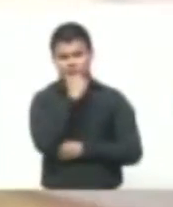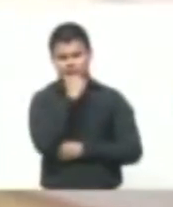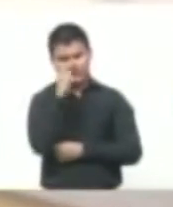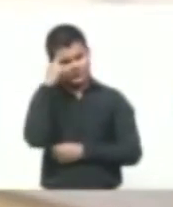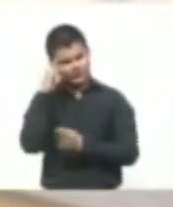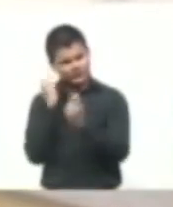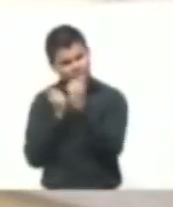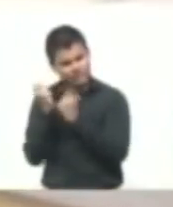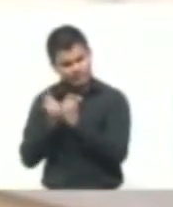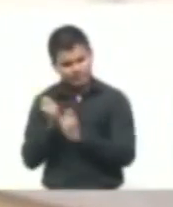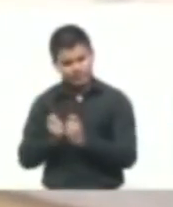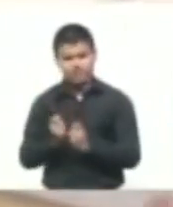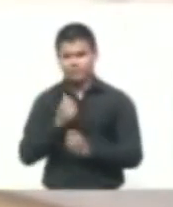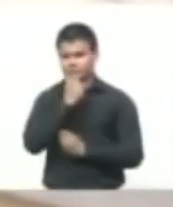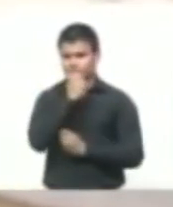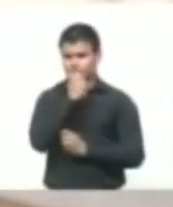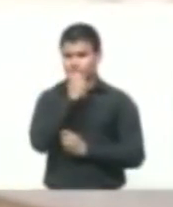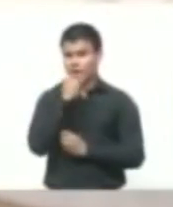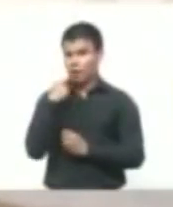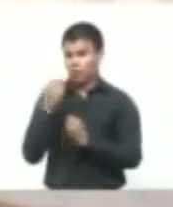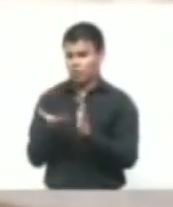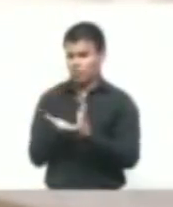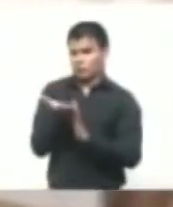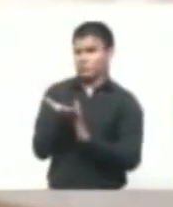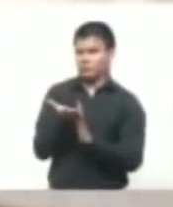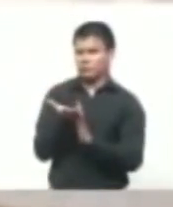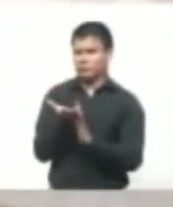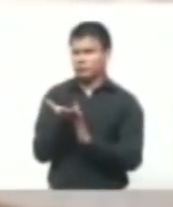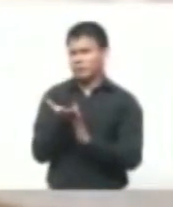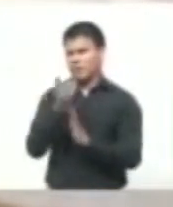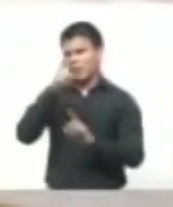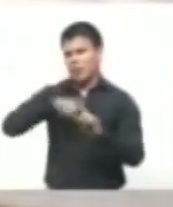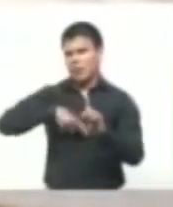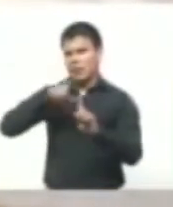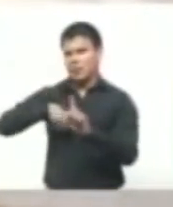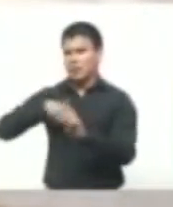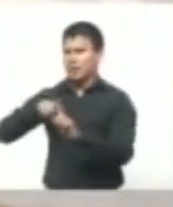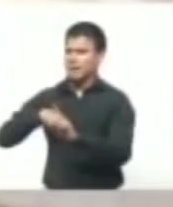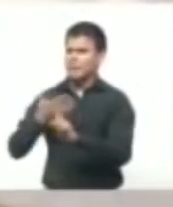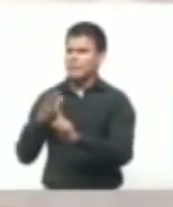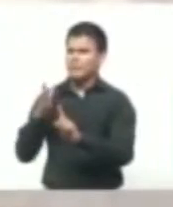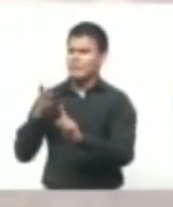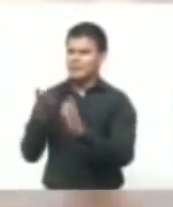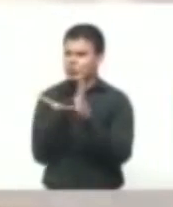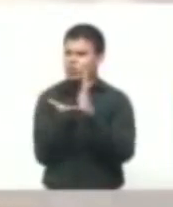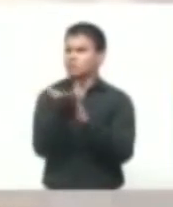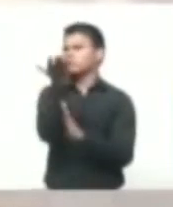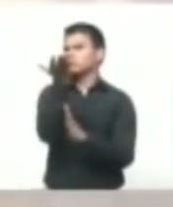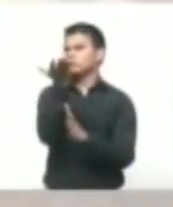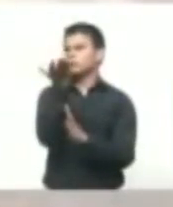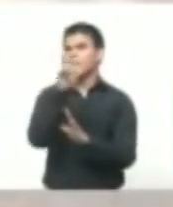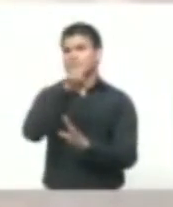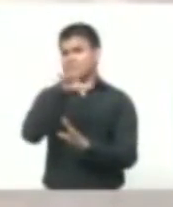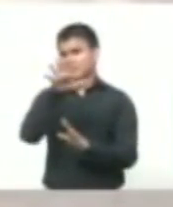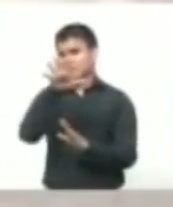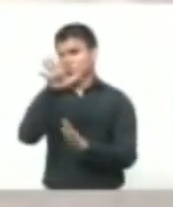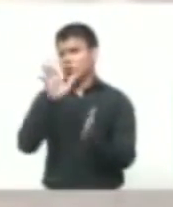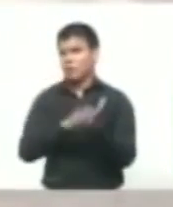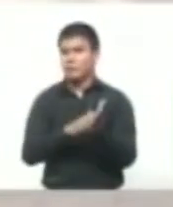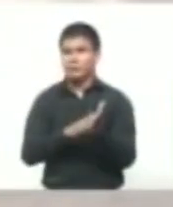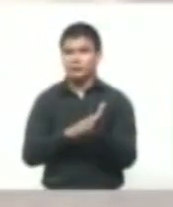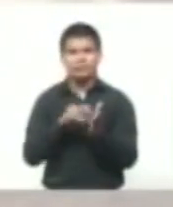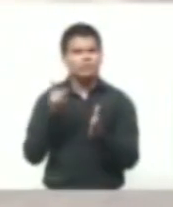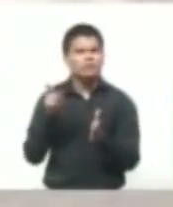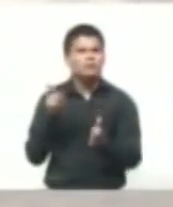en el mes él va a tener un aumento por efecto de esta tasa de 25 mil pesos.